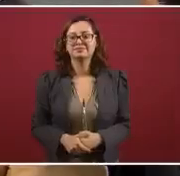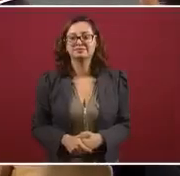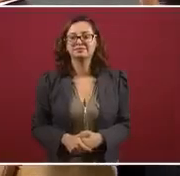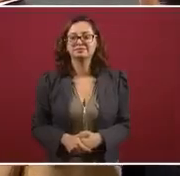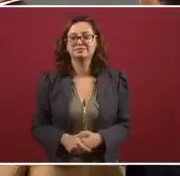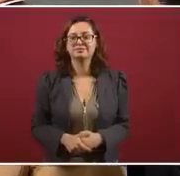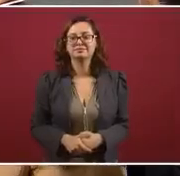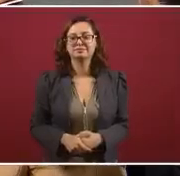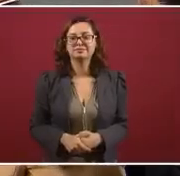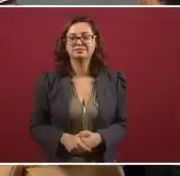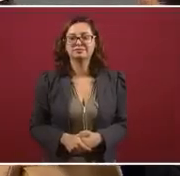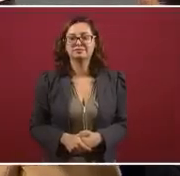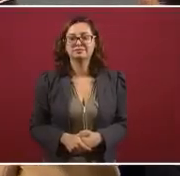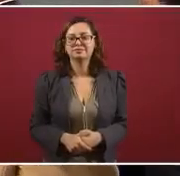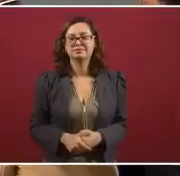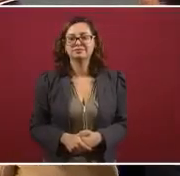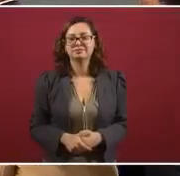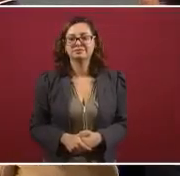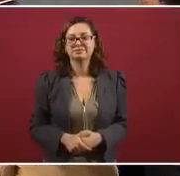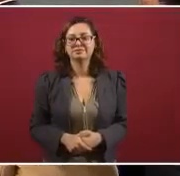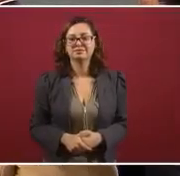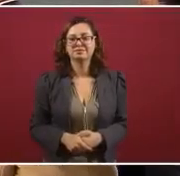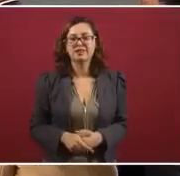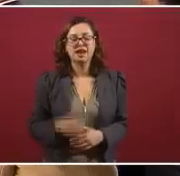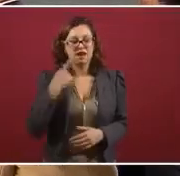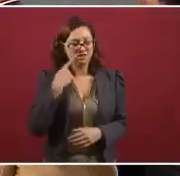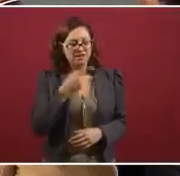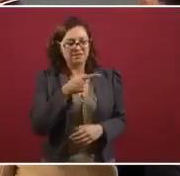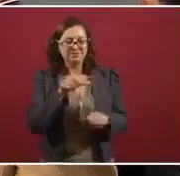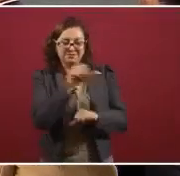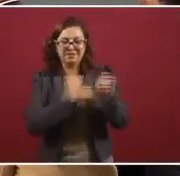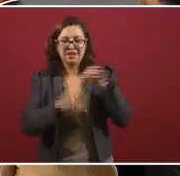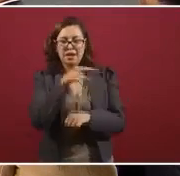él tiene más fresco los datos. Los datos.